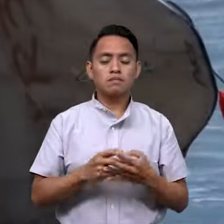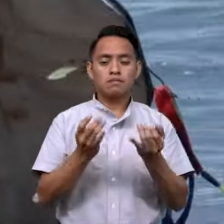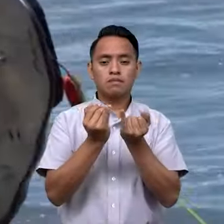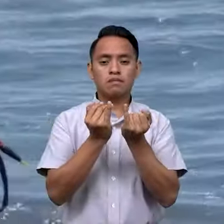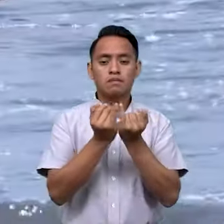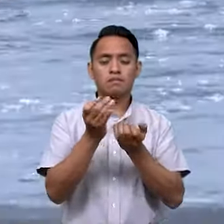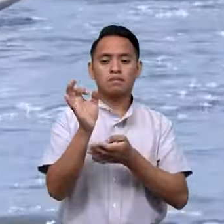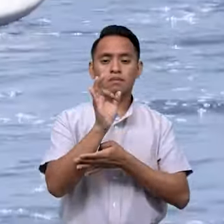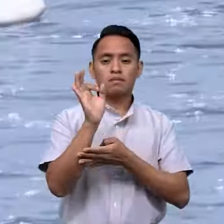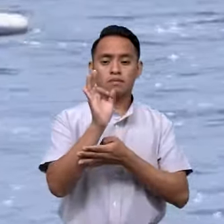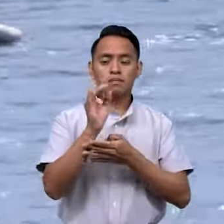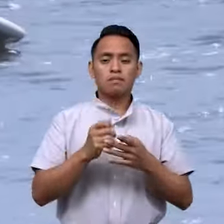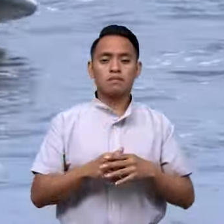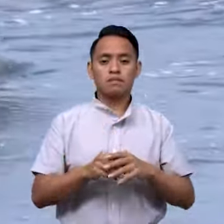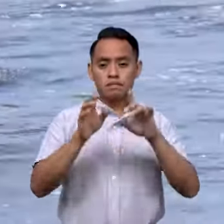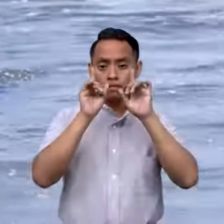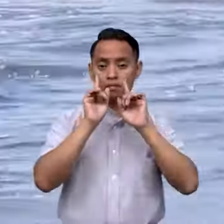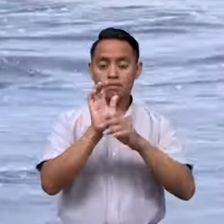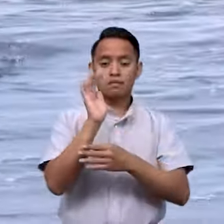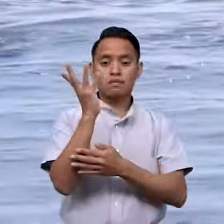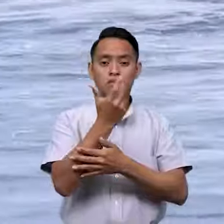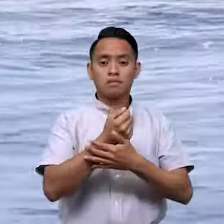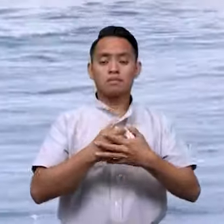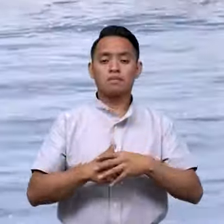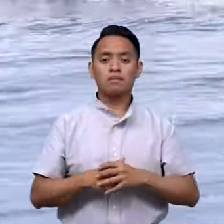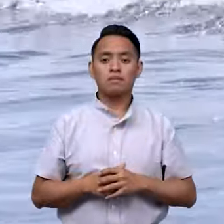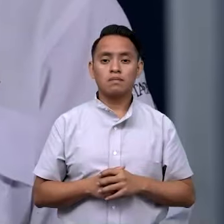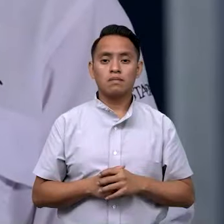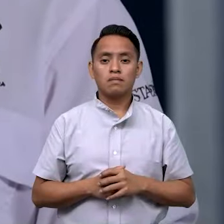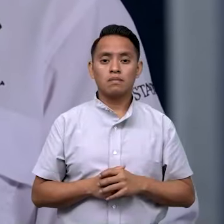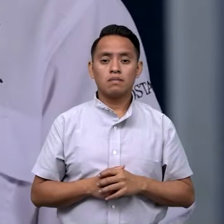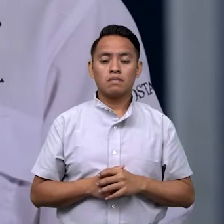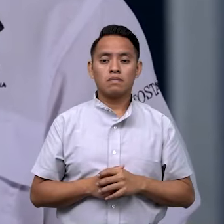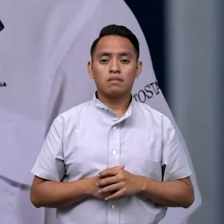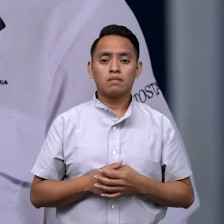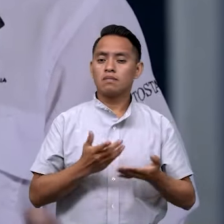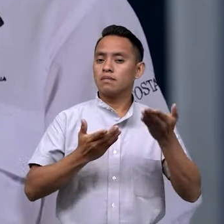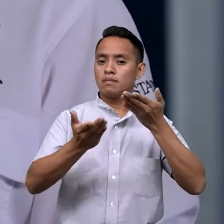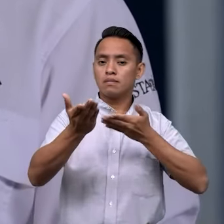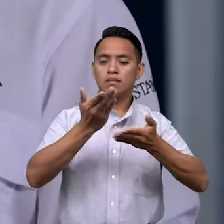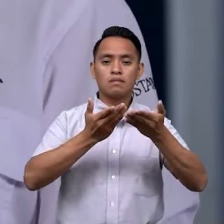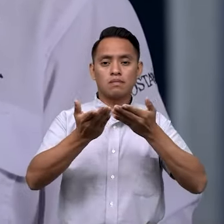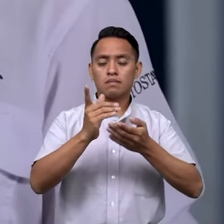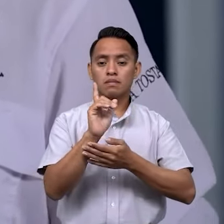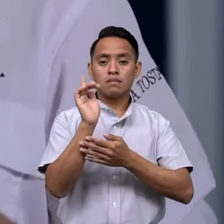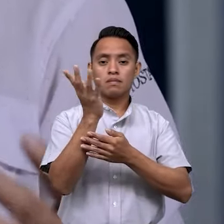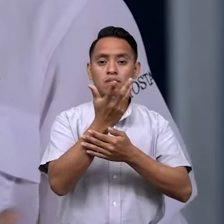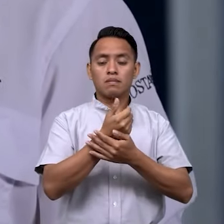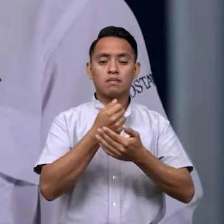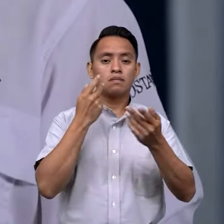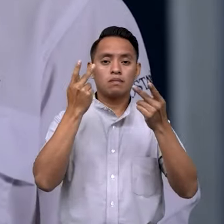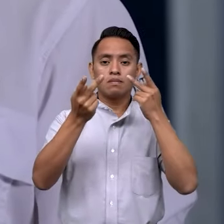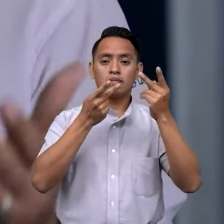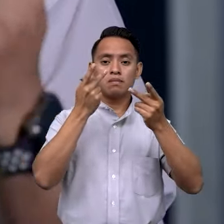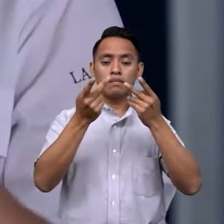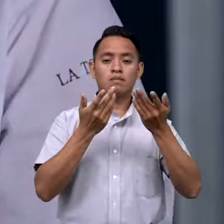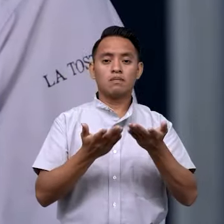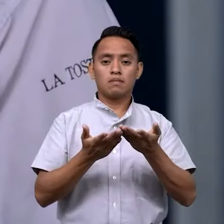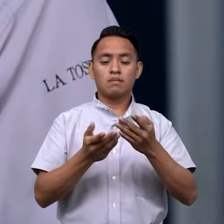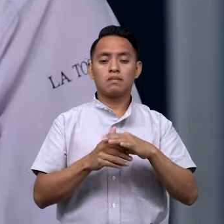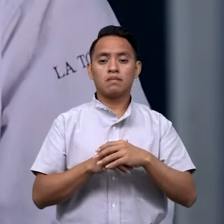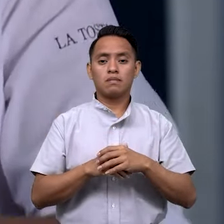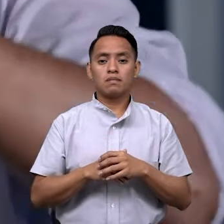manera, acá nos cuidamos entre todos, ¿me entiendes? Entonces, pues que tengan confianza hacia nosotros y que nos visiten. No solamente